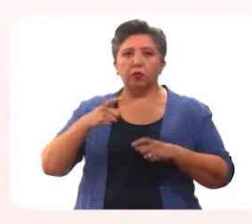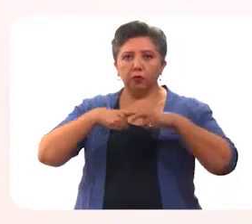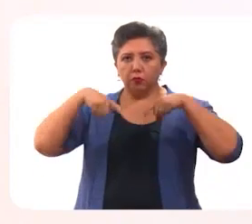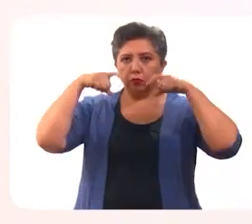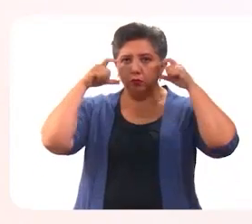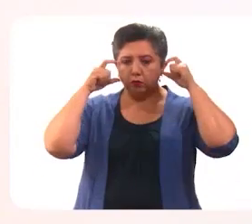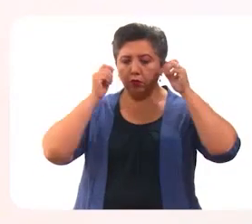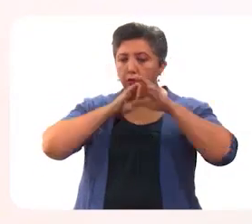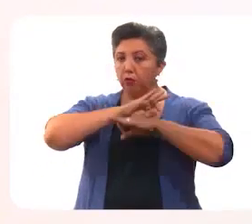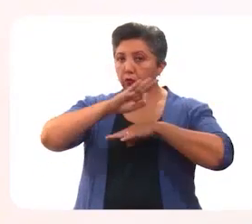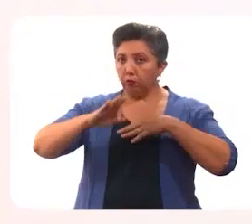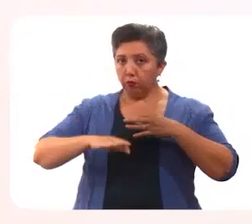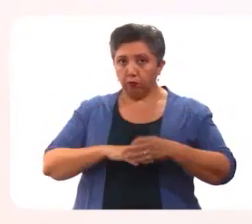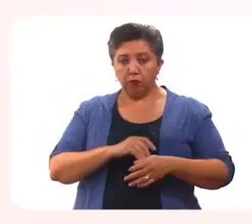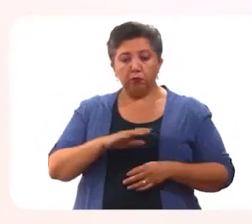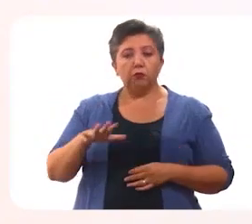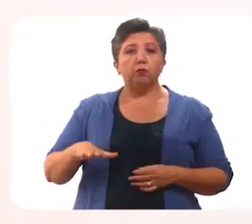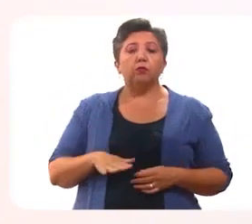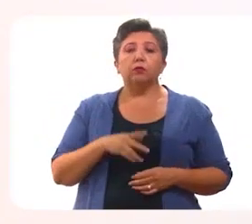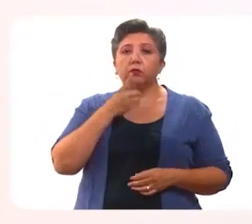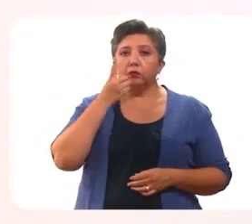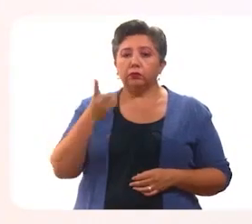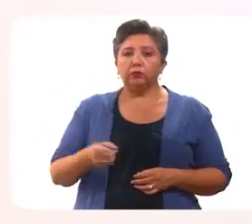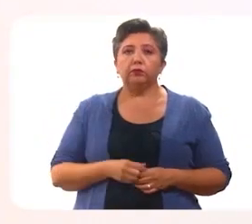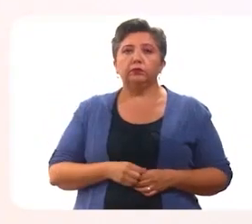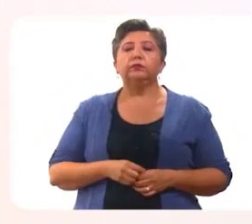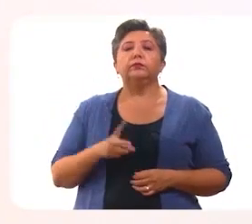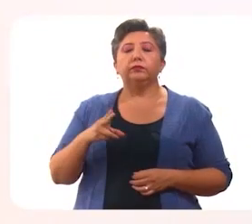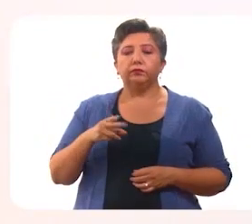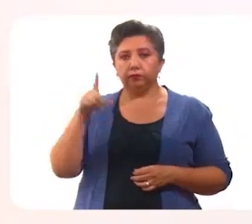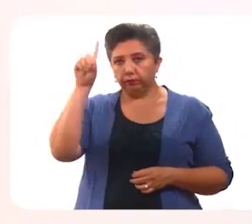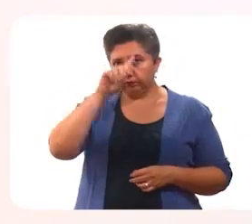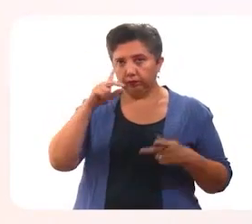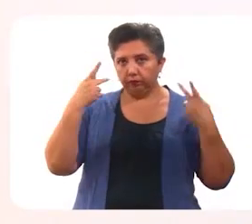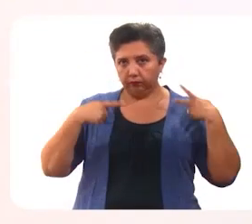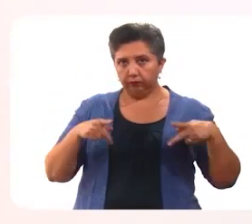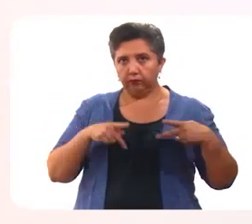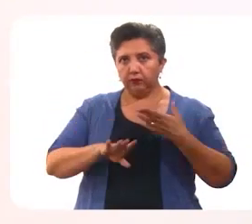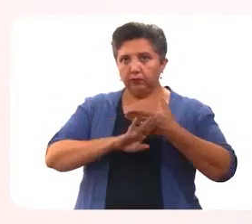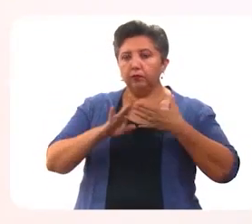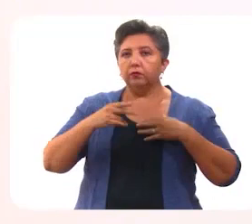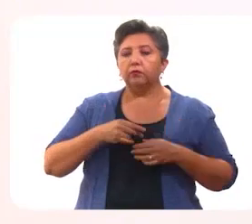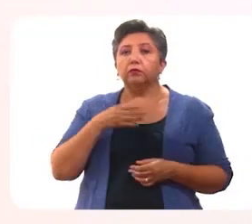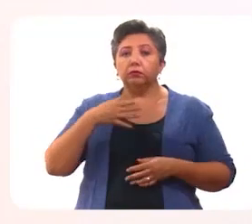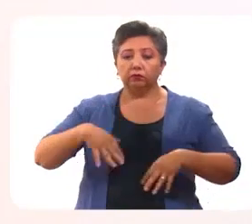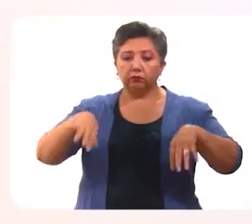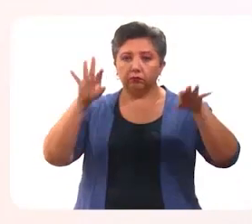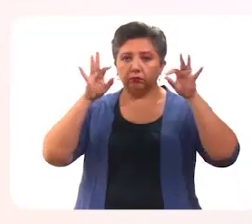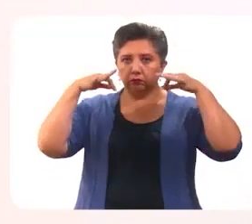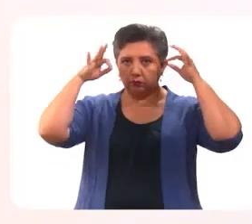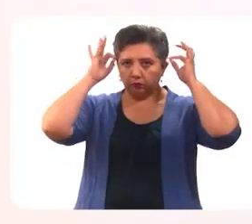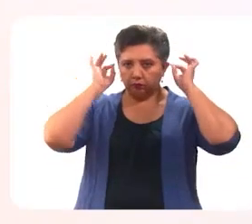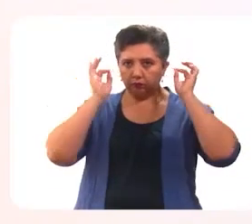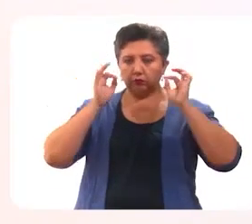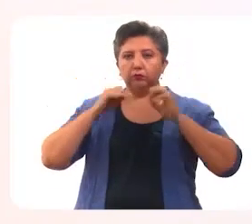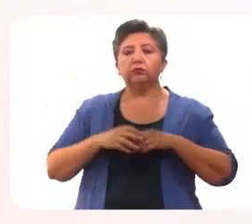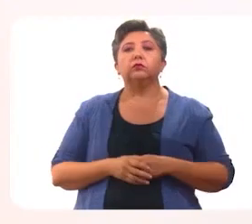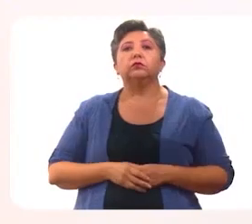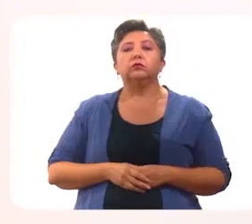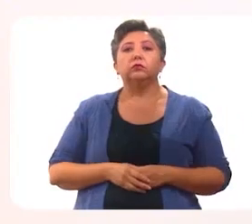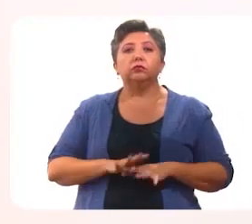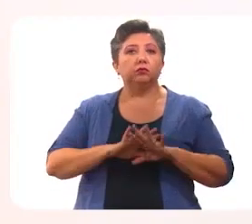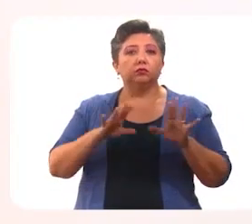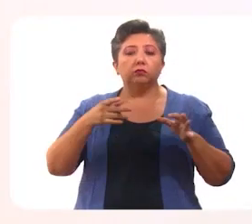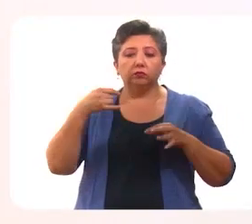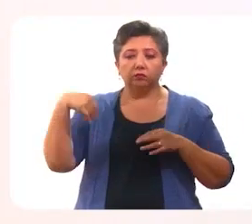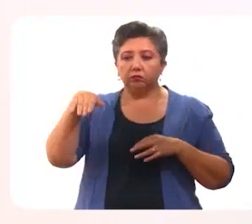cubrebocas para toda la población, incluso la vacunada, y se recomienda a la población evitar el uso de cubrebocas de tela o pañoletas,